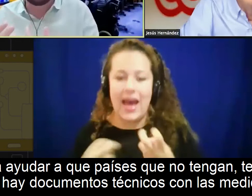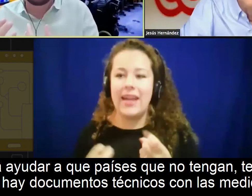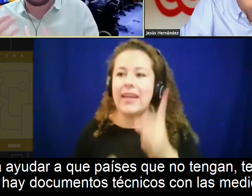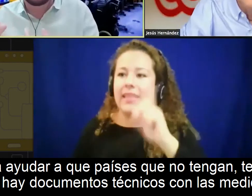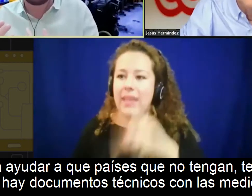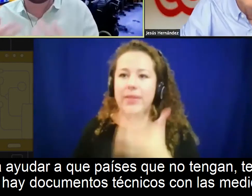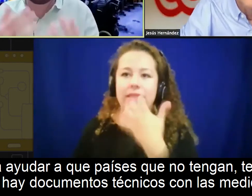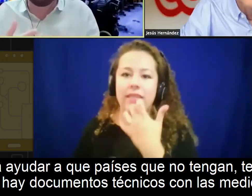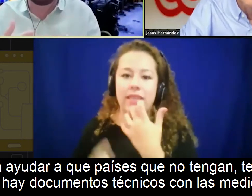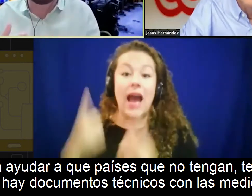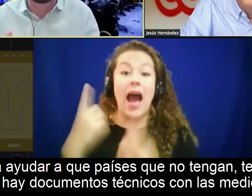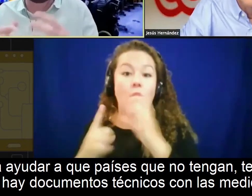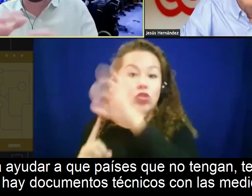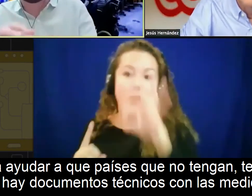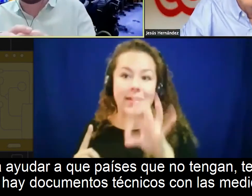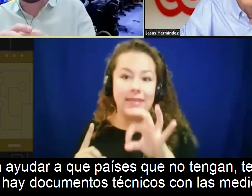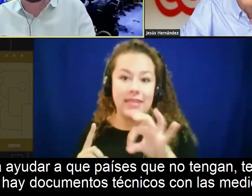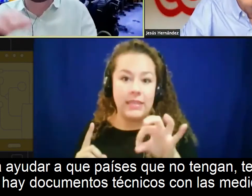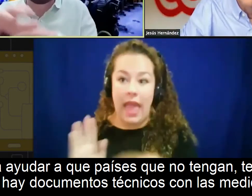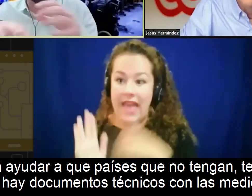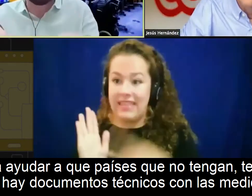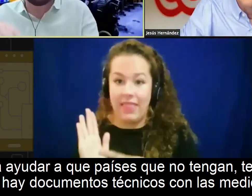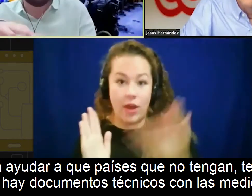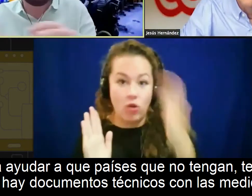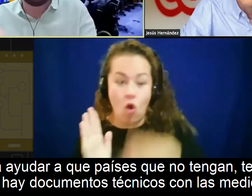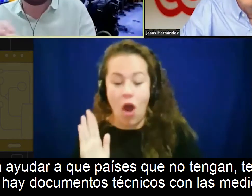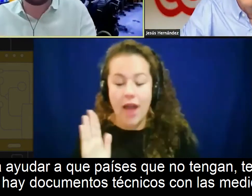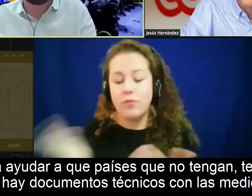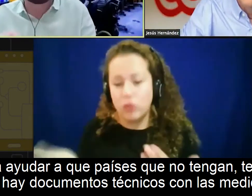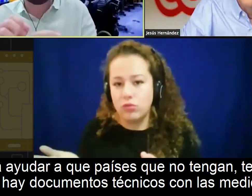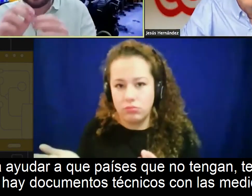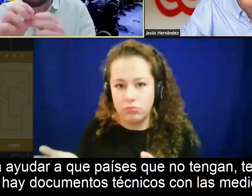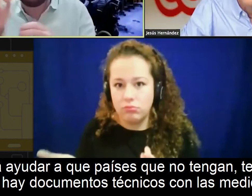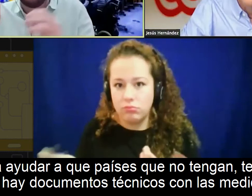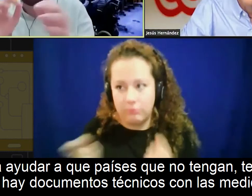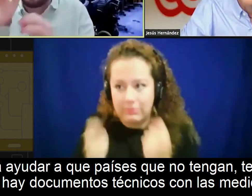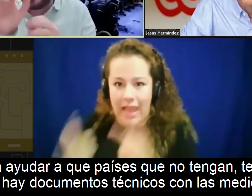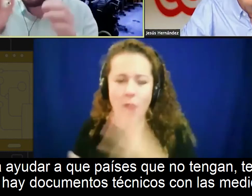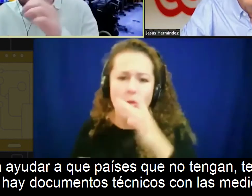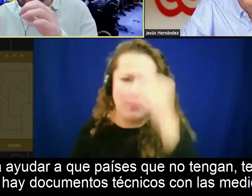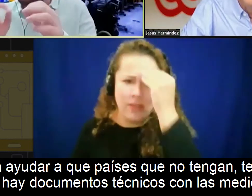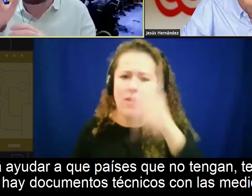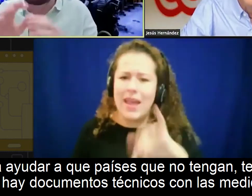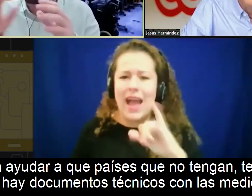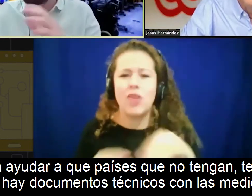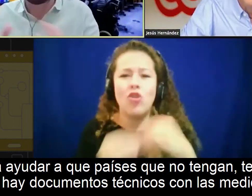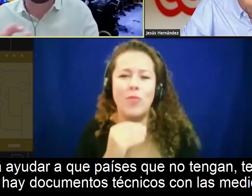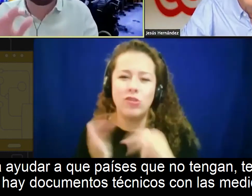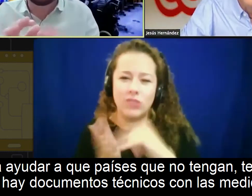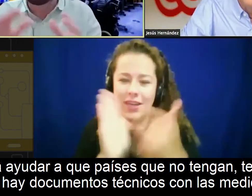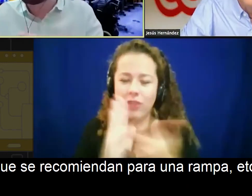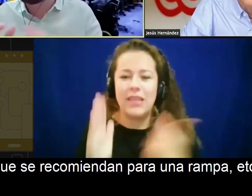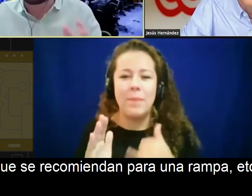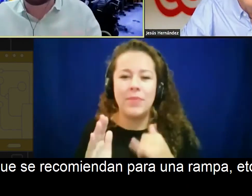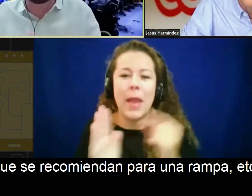que no tengan uno, porque luego también ese estándar está acompañado de documentos técnicos con ya las medidas exactas que se